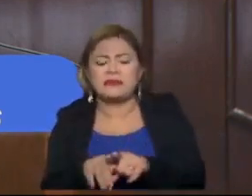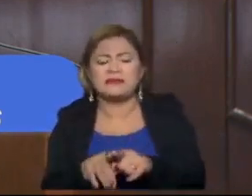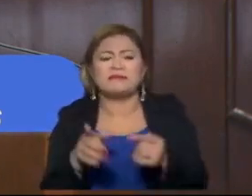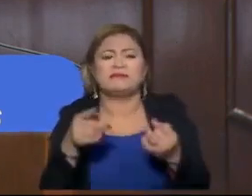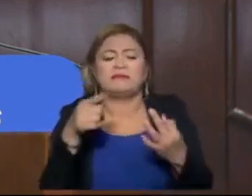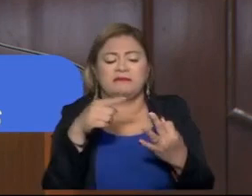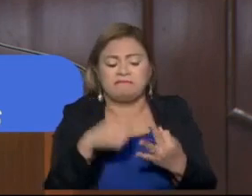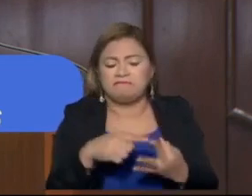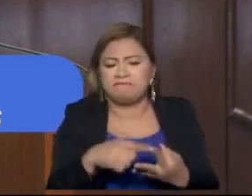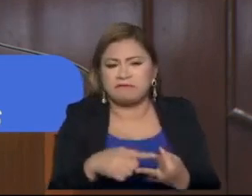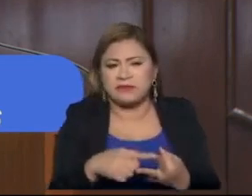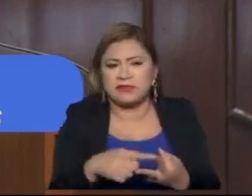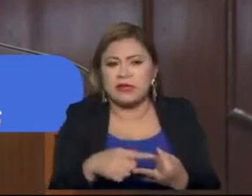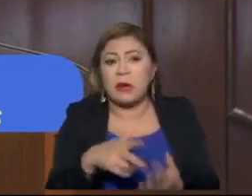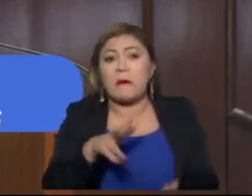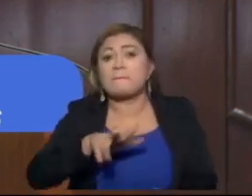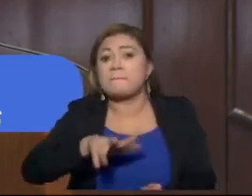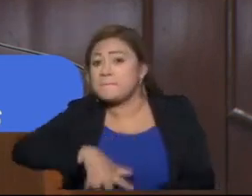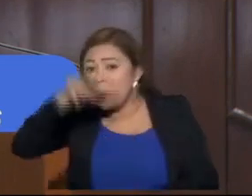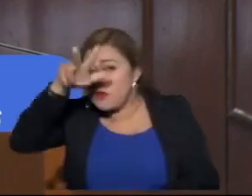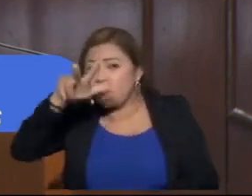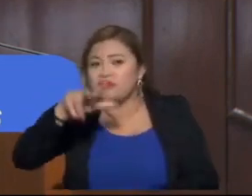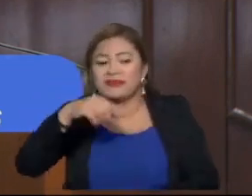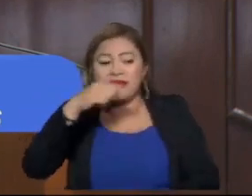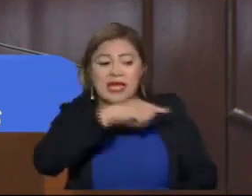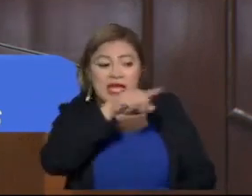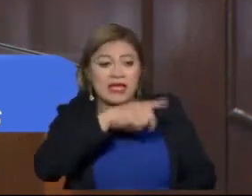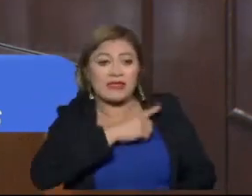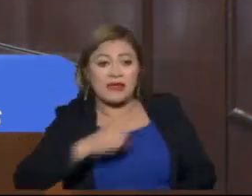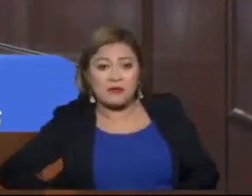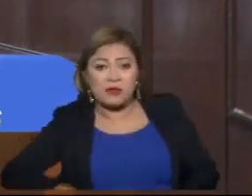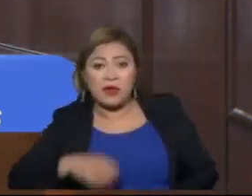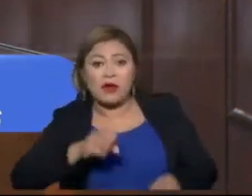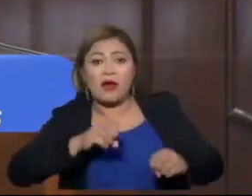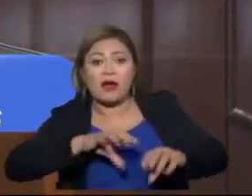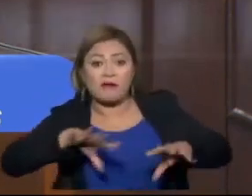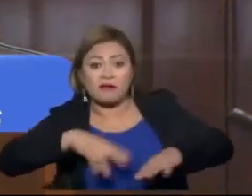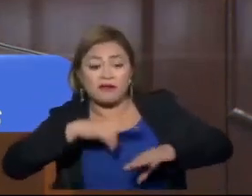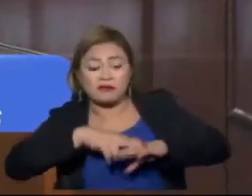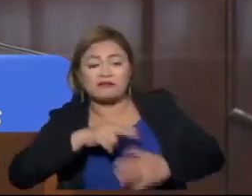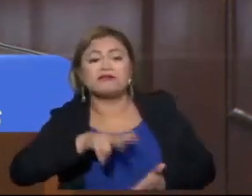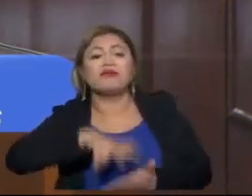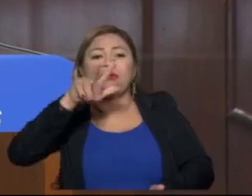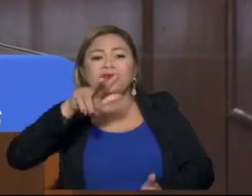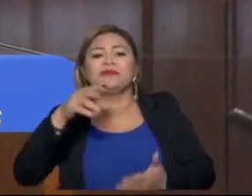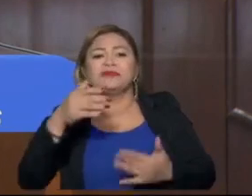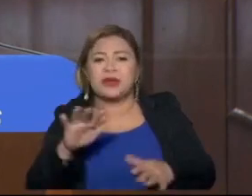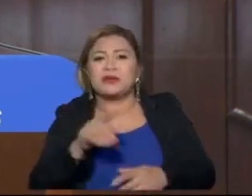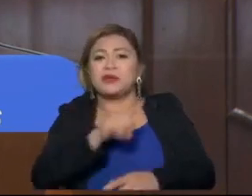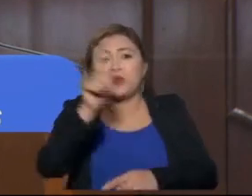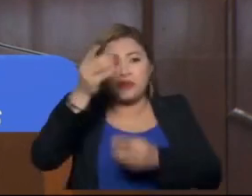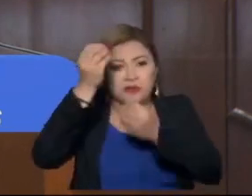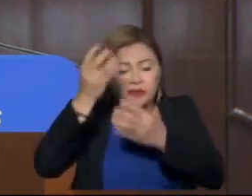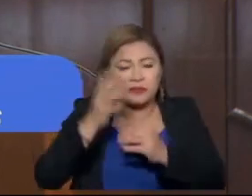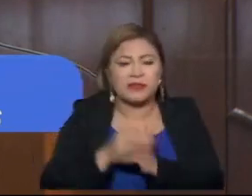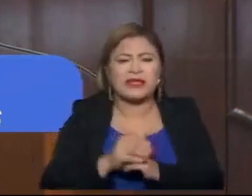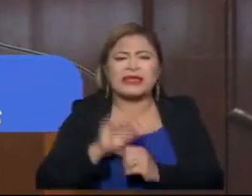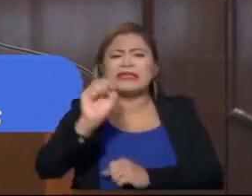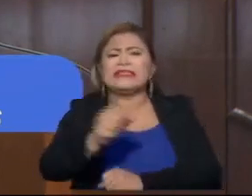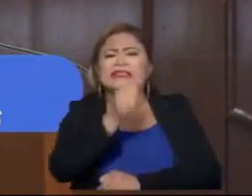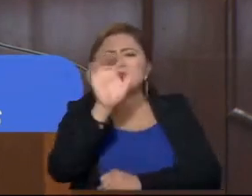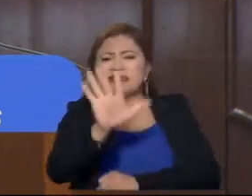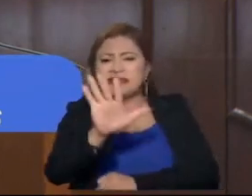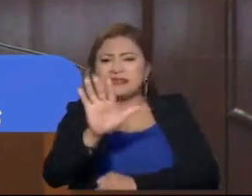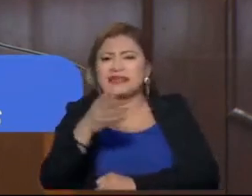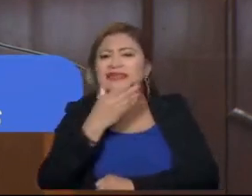República y la aprobación por parte de la Asamblea Nacional. El 15 de diciembre de